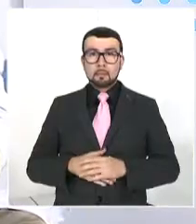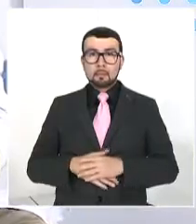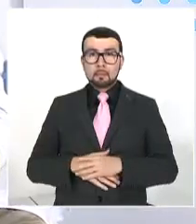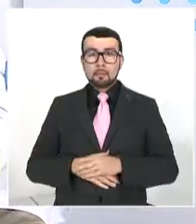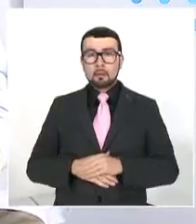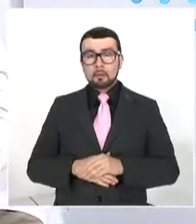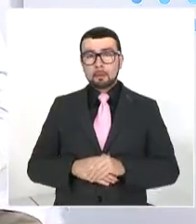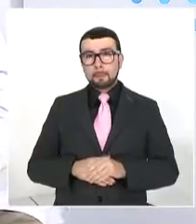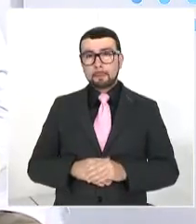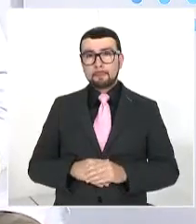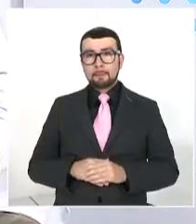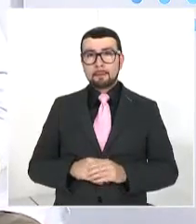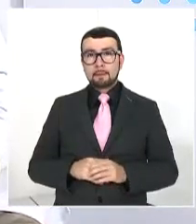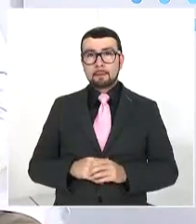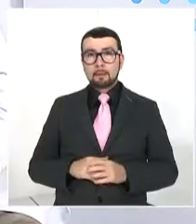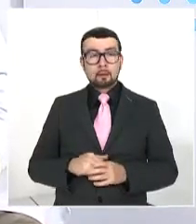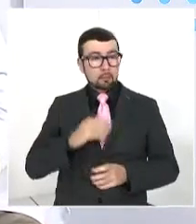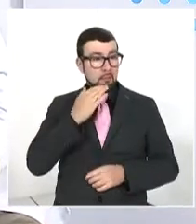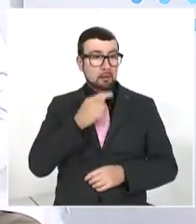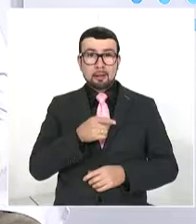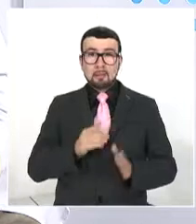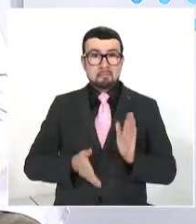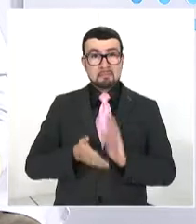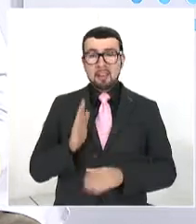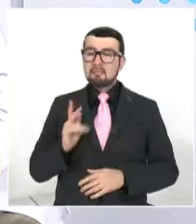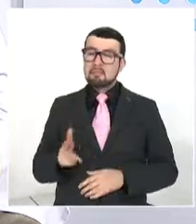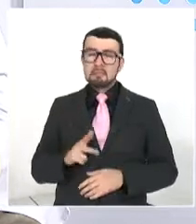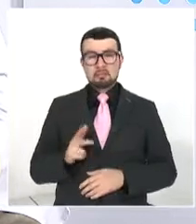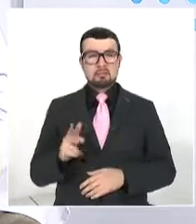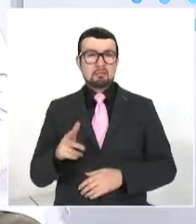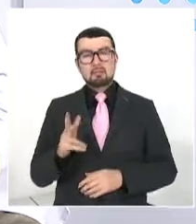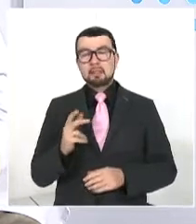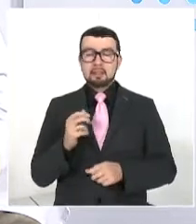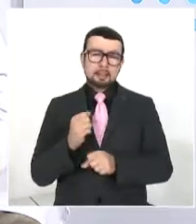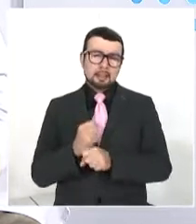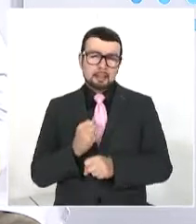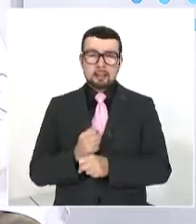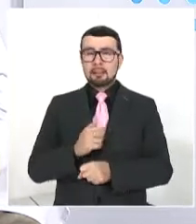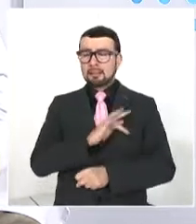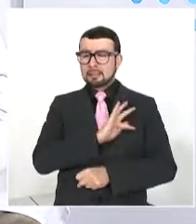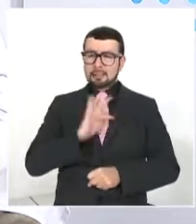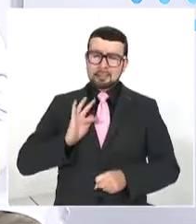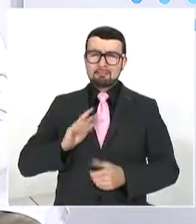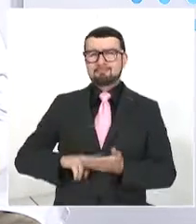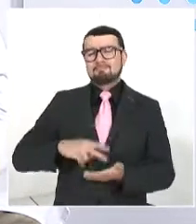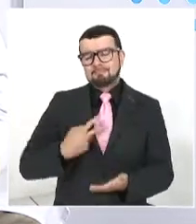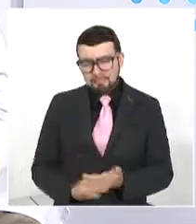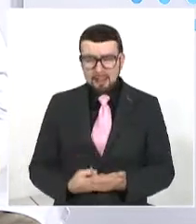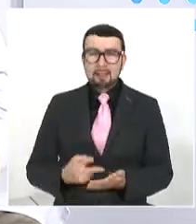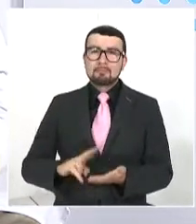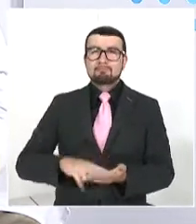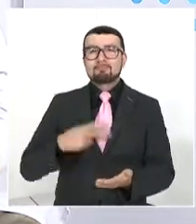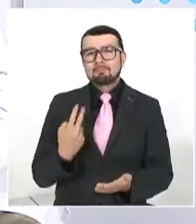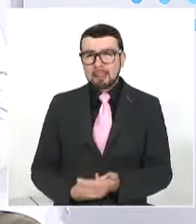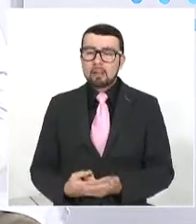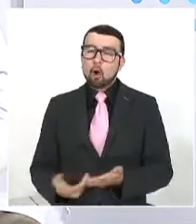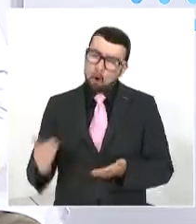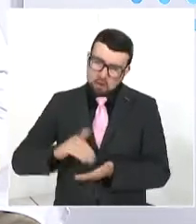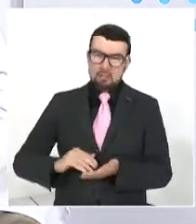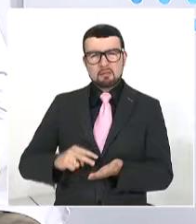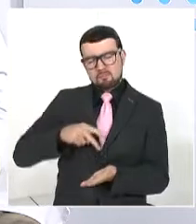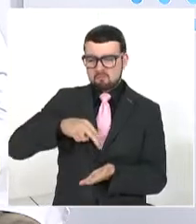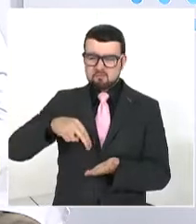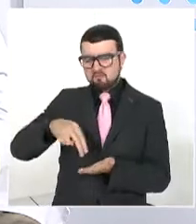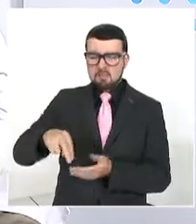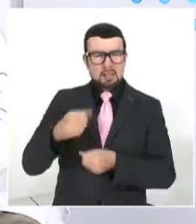entonces él salía y caminaba y hacía sus terapias y se apoyaba y se caía y se levantaba. Y